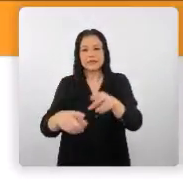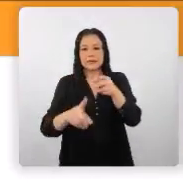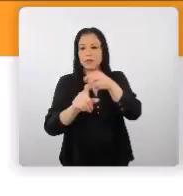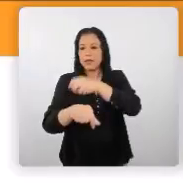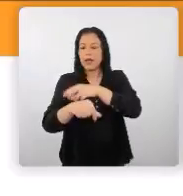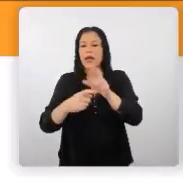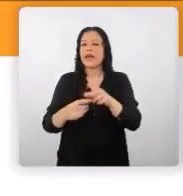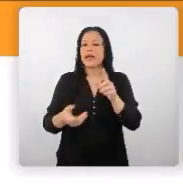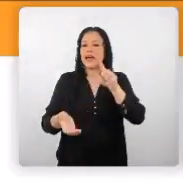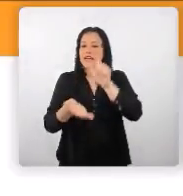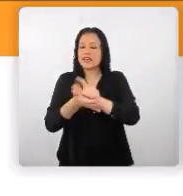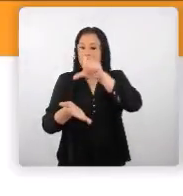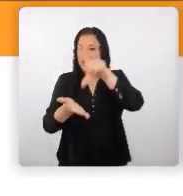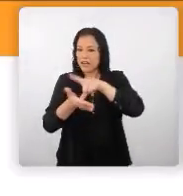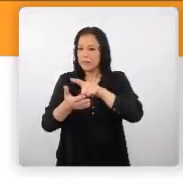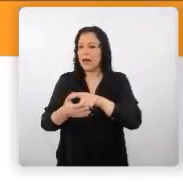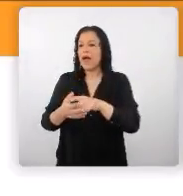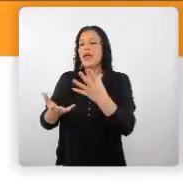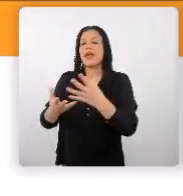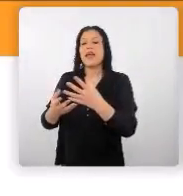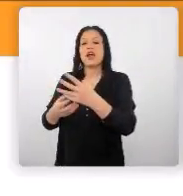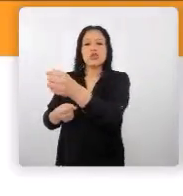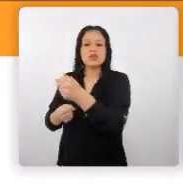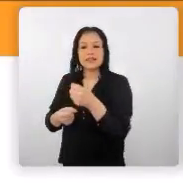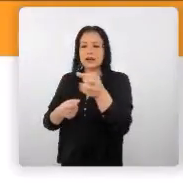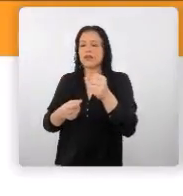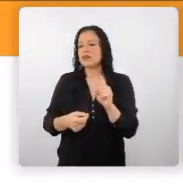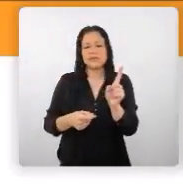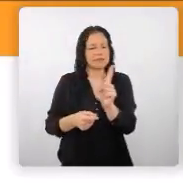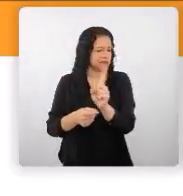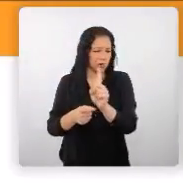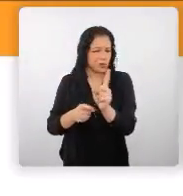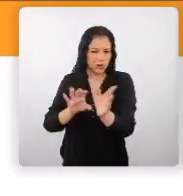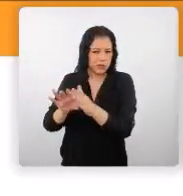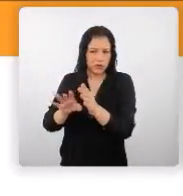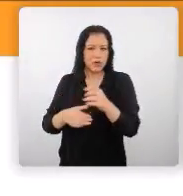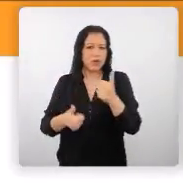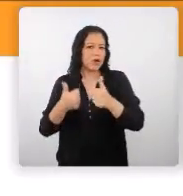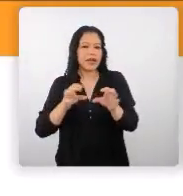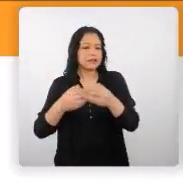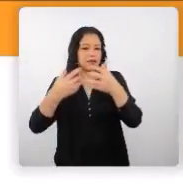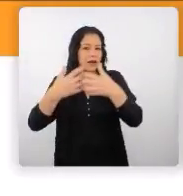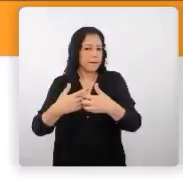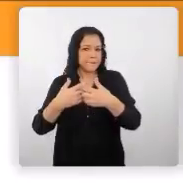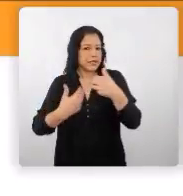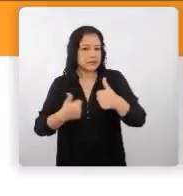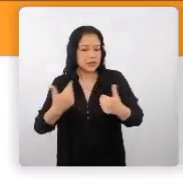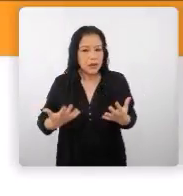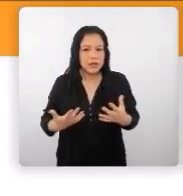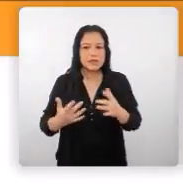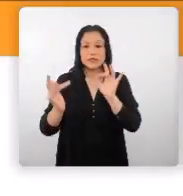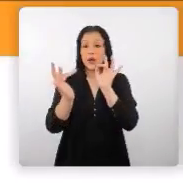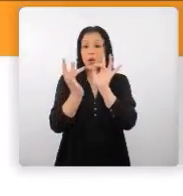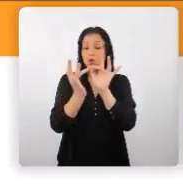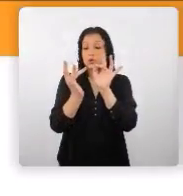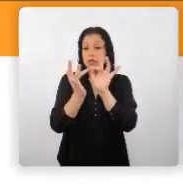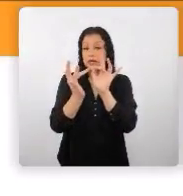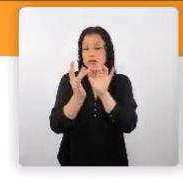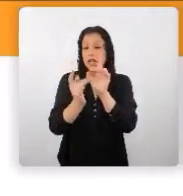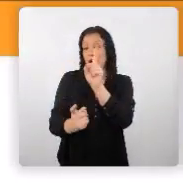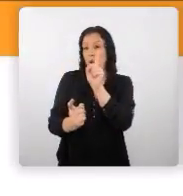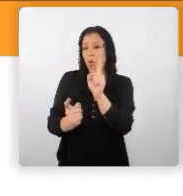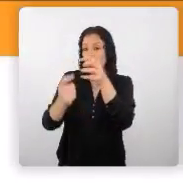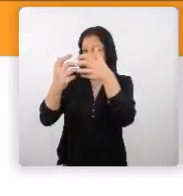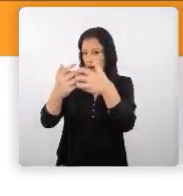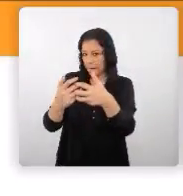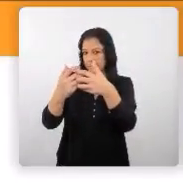para operar un solo viaje, ¿no? Más bien lo que va a hacer el operador es contactar un operador